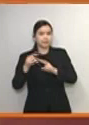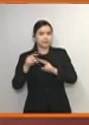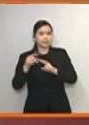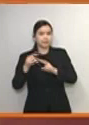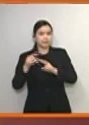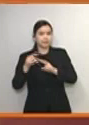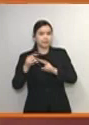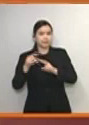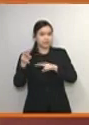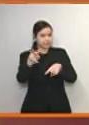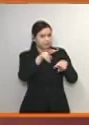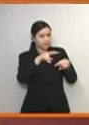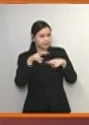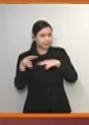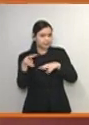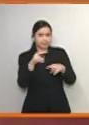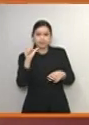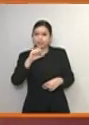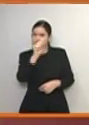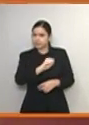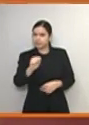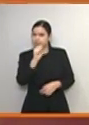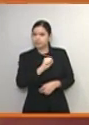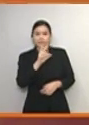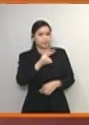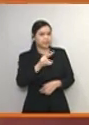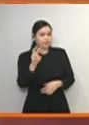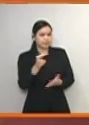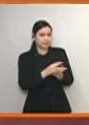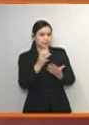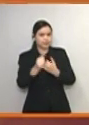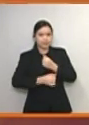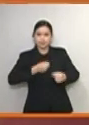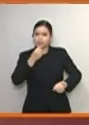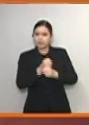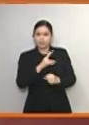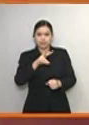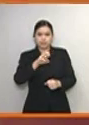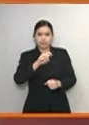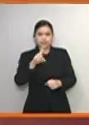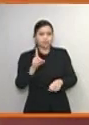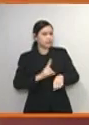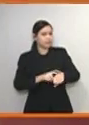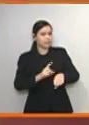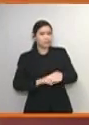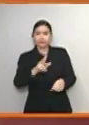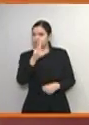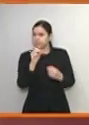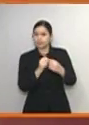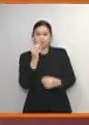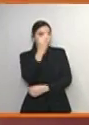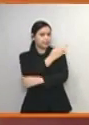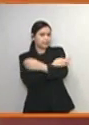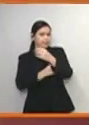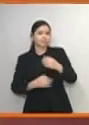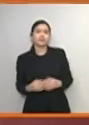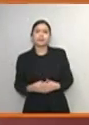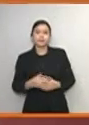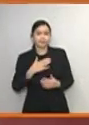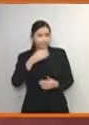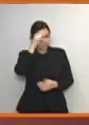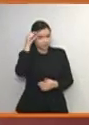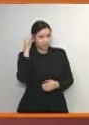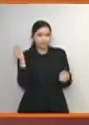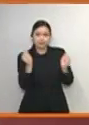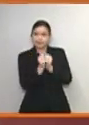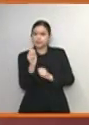Estamos transmitiendo totalmente en vivo hoy sábado 22 de mayo del año 2021 cuando el reloj ya marca las 3 en punto de la tarde. Mi nombre es